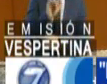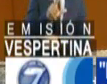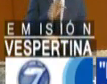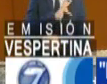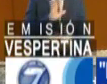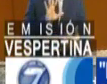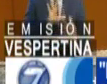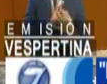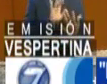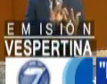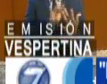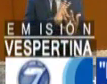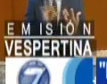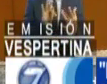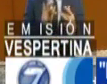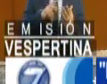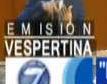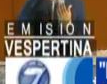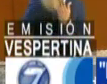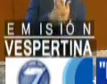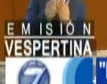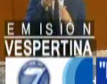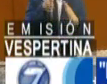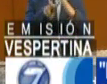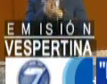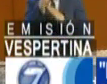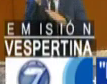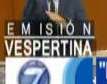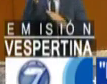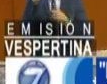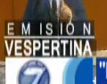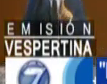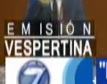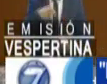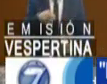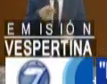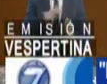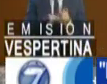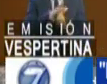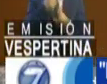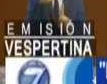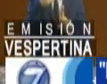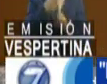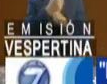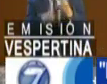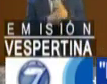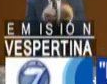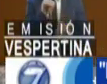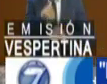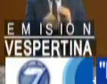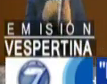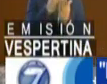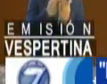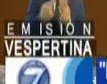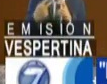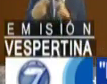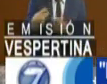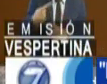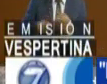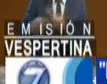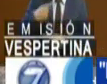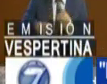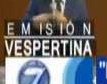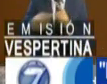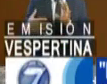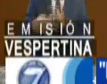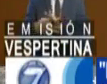definición, alcance, objetivos y demás elementos del proyecto. Pero también, con su apoyo,